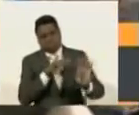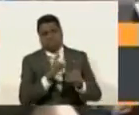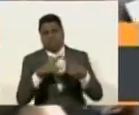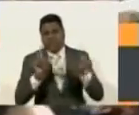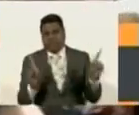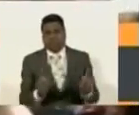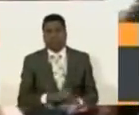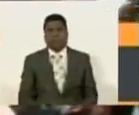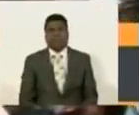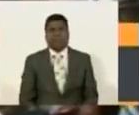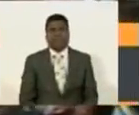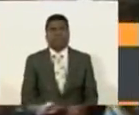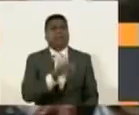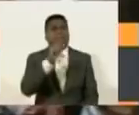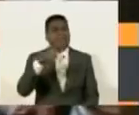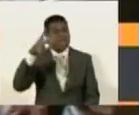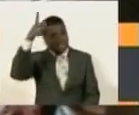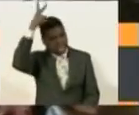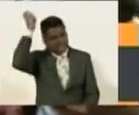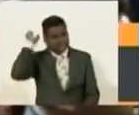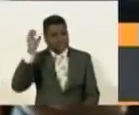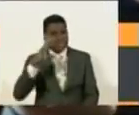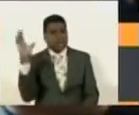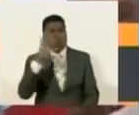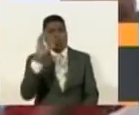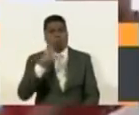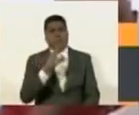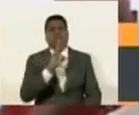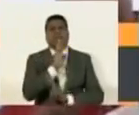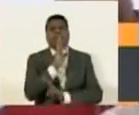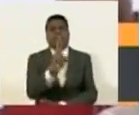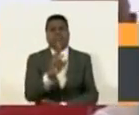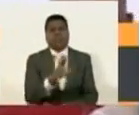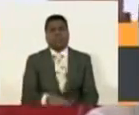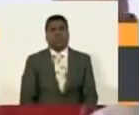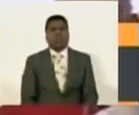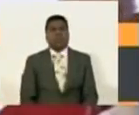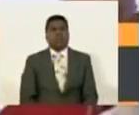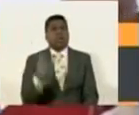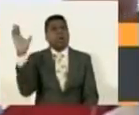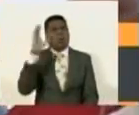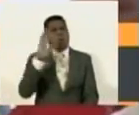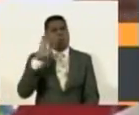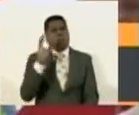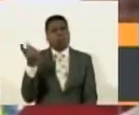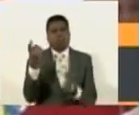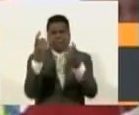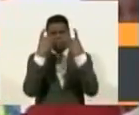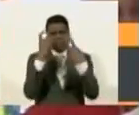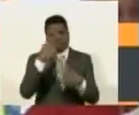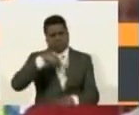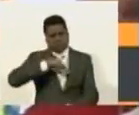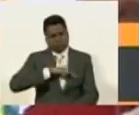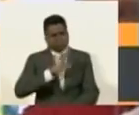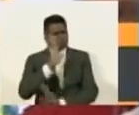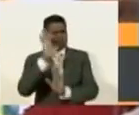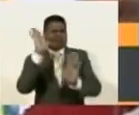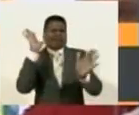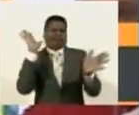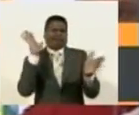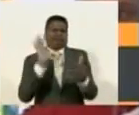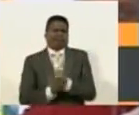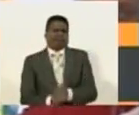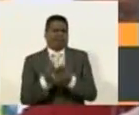La canciller de Colombia dice que no es eso lo que va a solucionar el problema. Colombia, darnos clases a nosotros, por Dios. Así que no